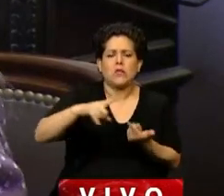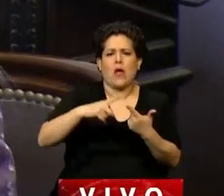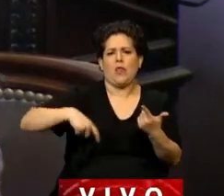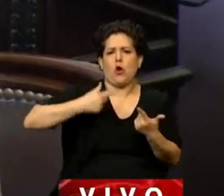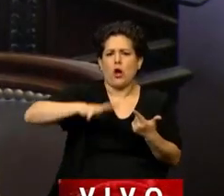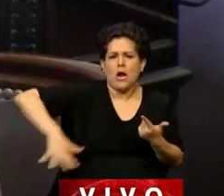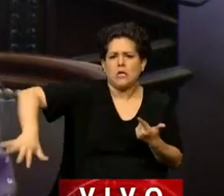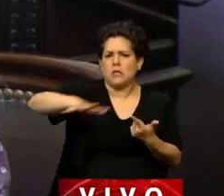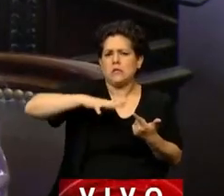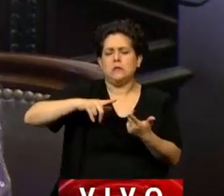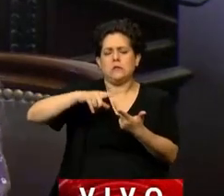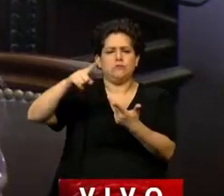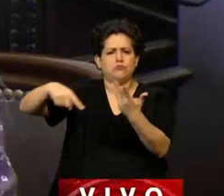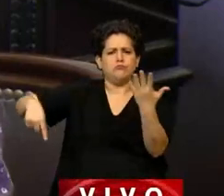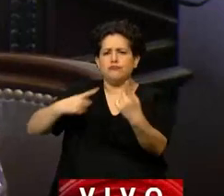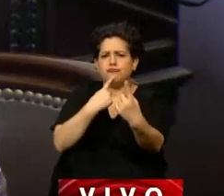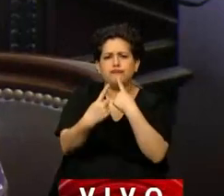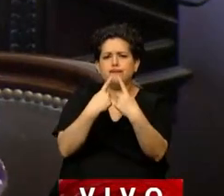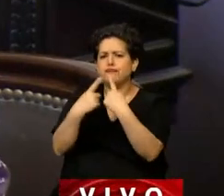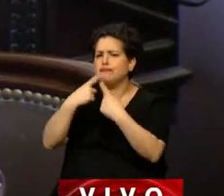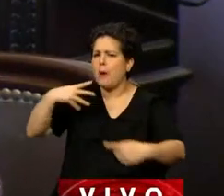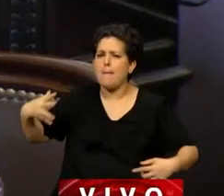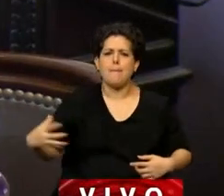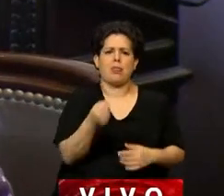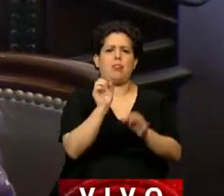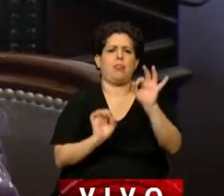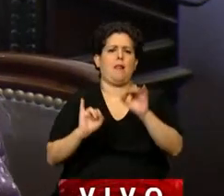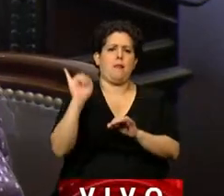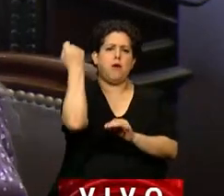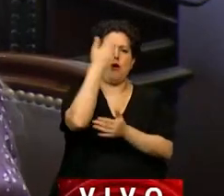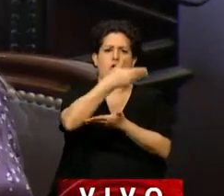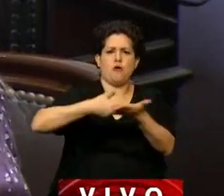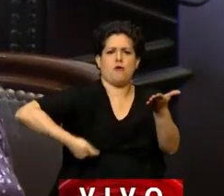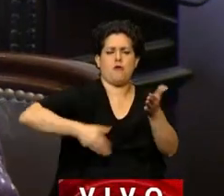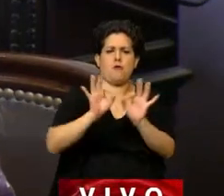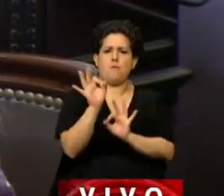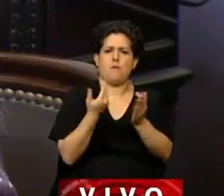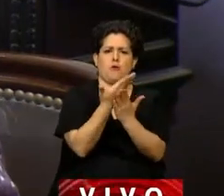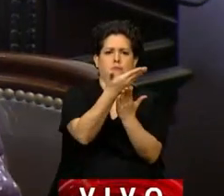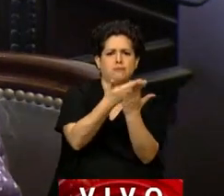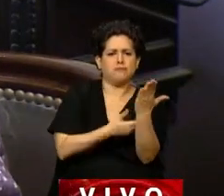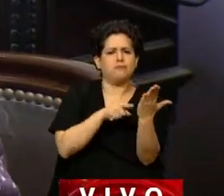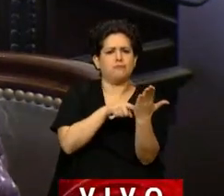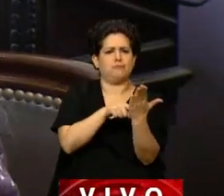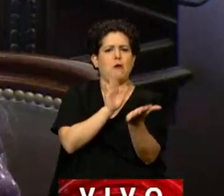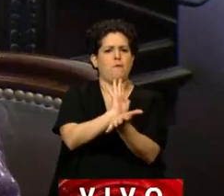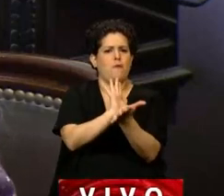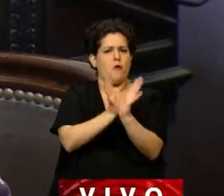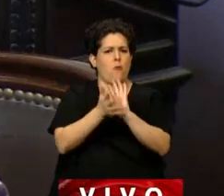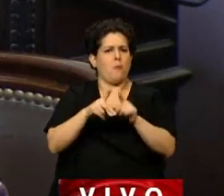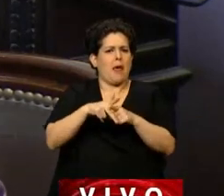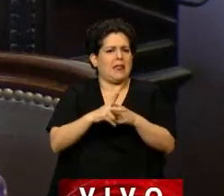sociales y alcanzar el mejor proyecto teniendo en cuenta la importancia que en estos casos tiene la mejor